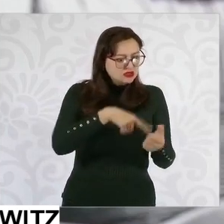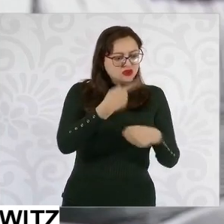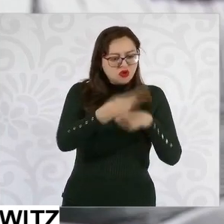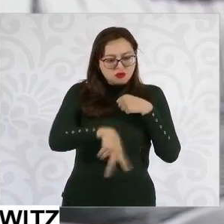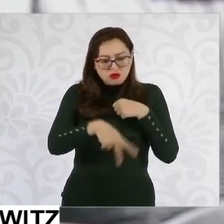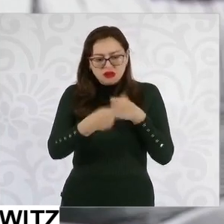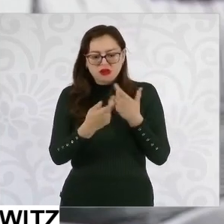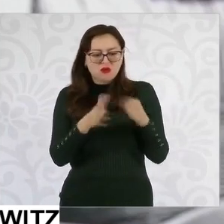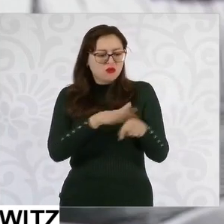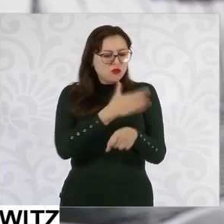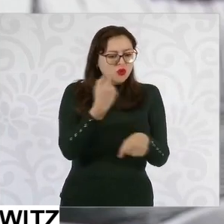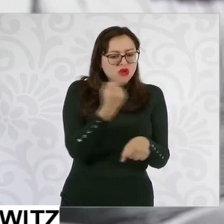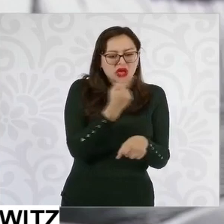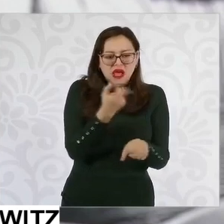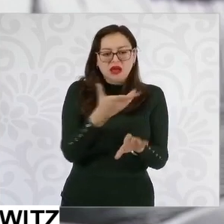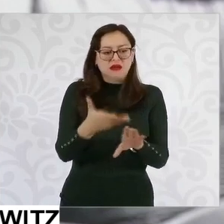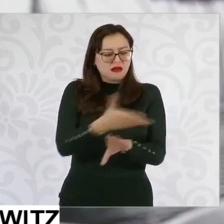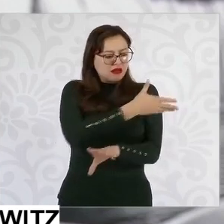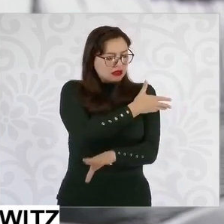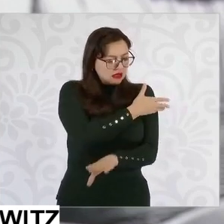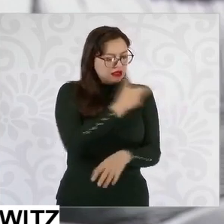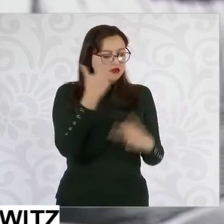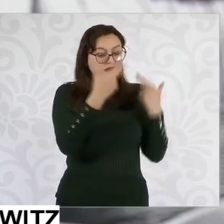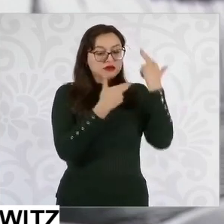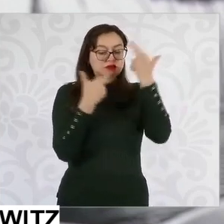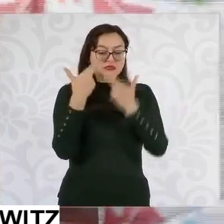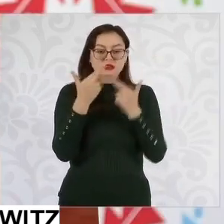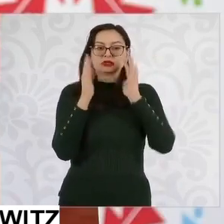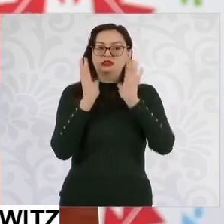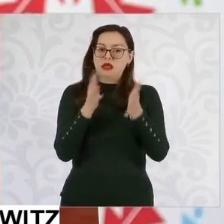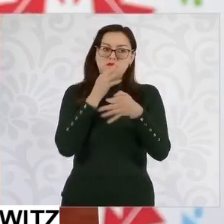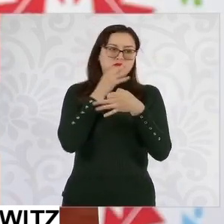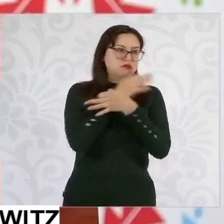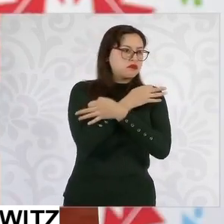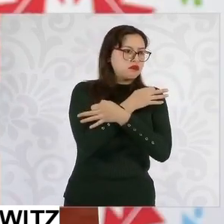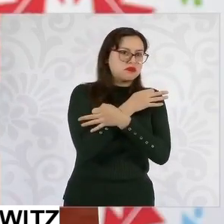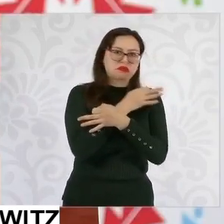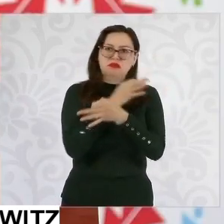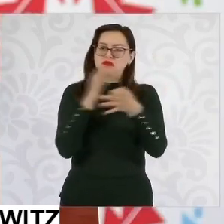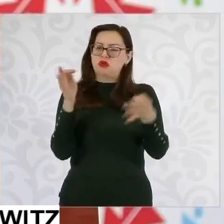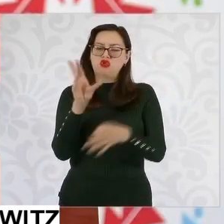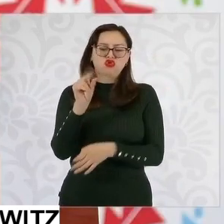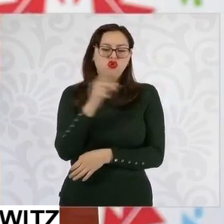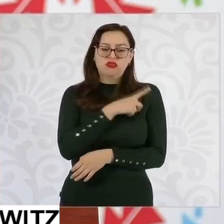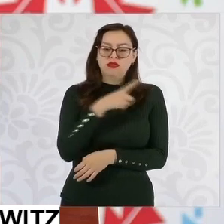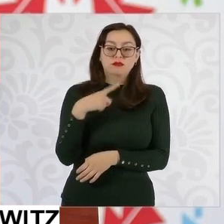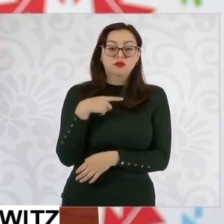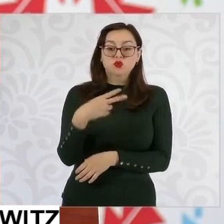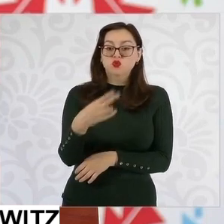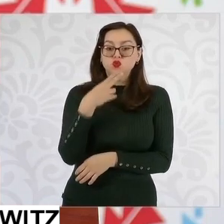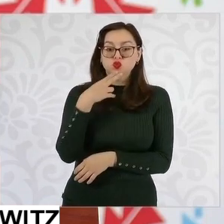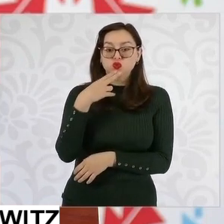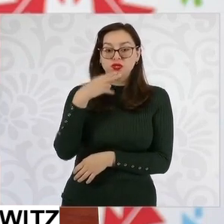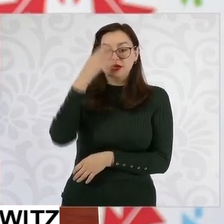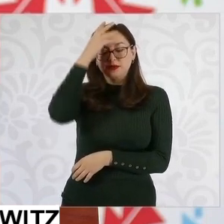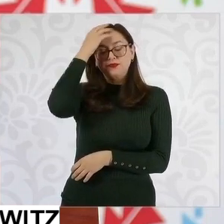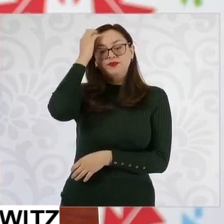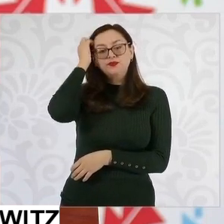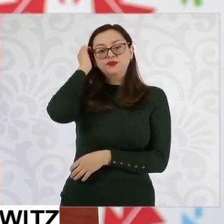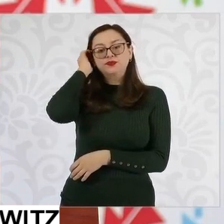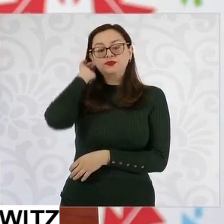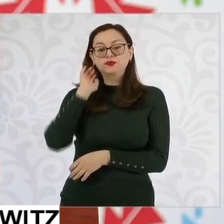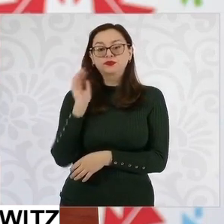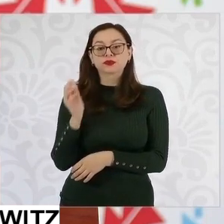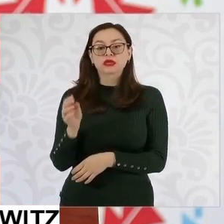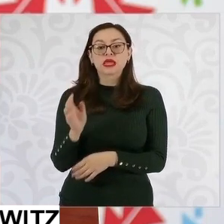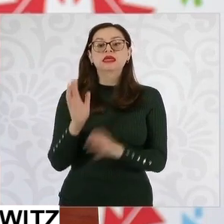posible causa y se emitió una alerta sanitaria. Tenemos ya los resultados preliminares del